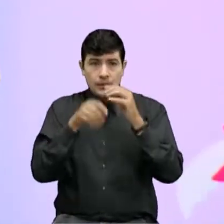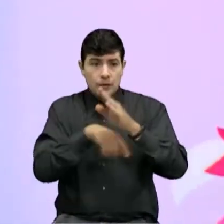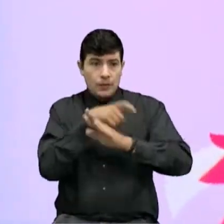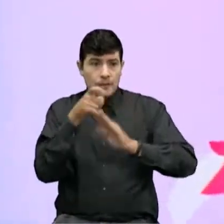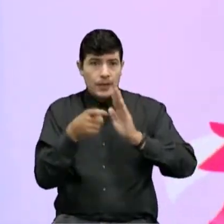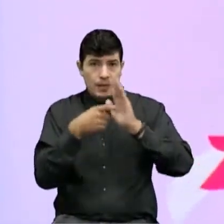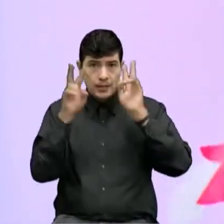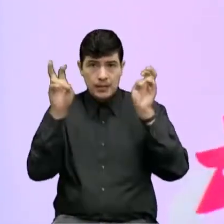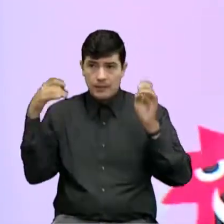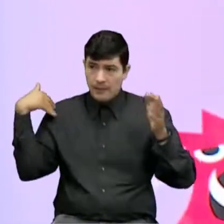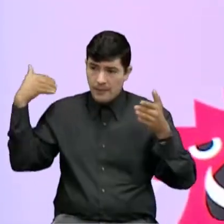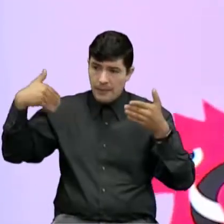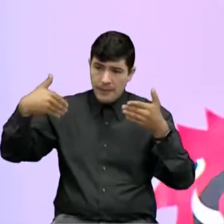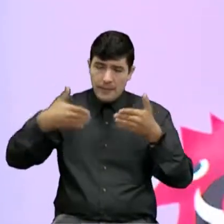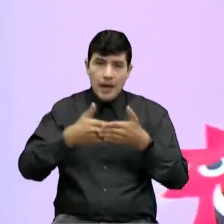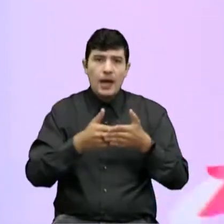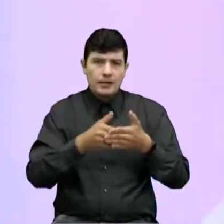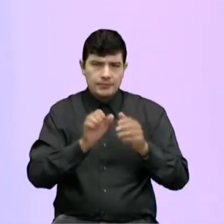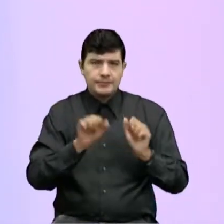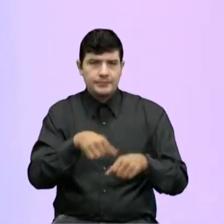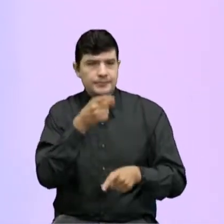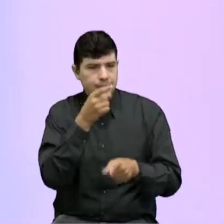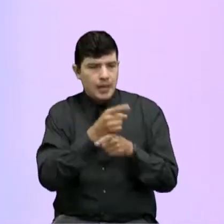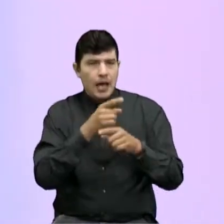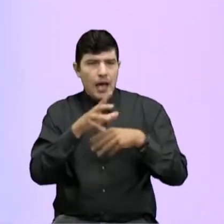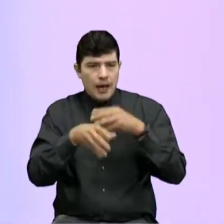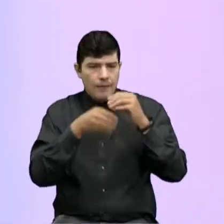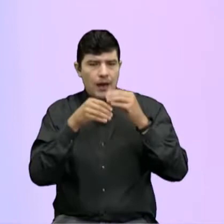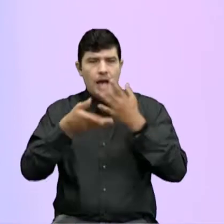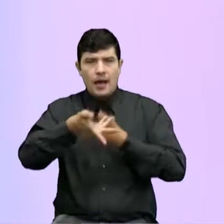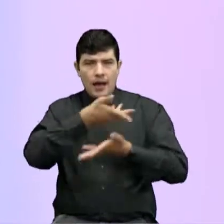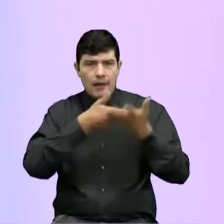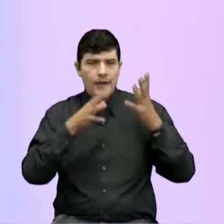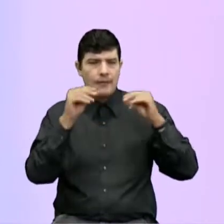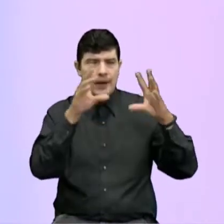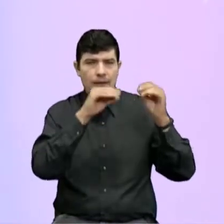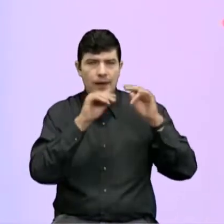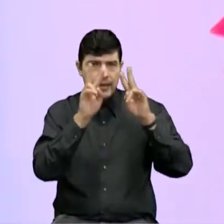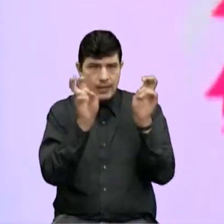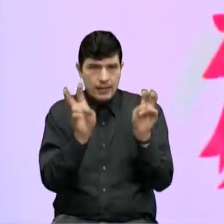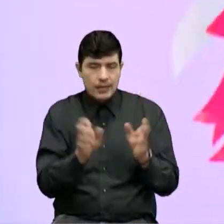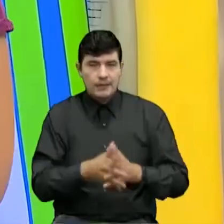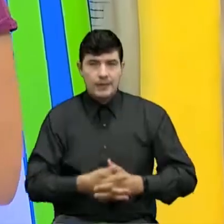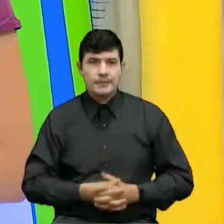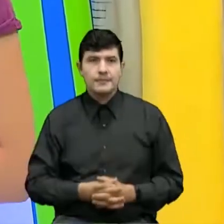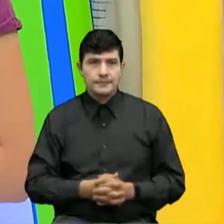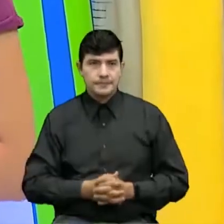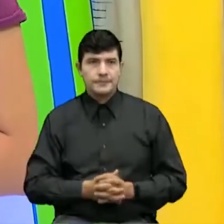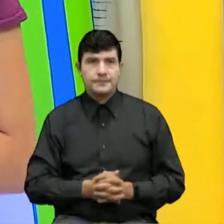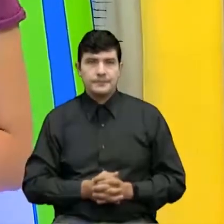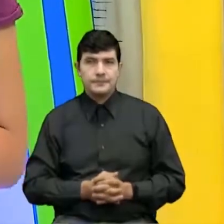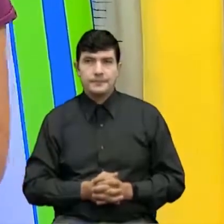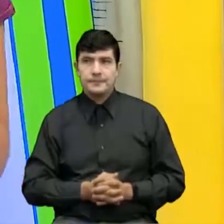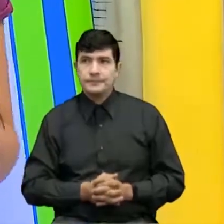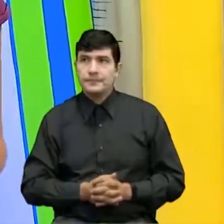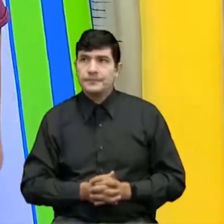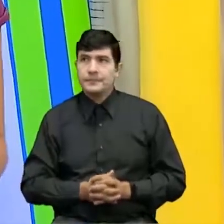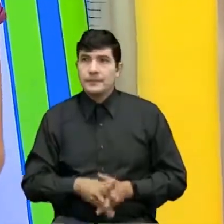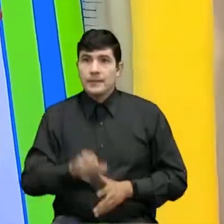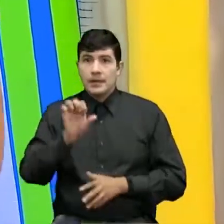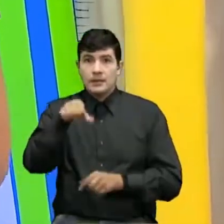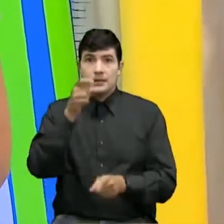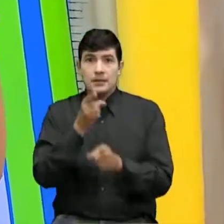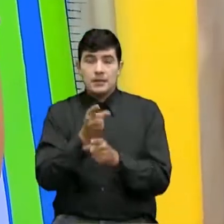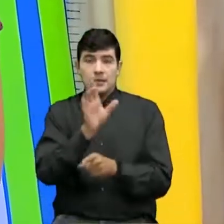ya hemos venido trabajando en todo el programa del día de hoy, referente, okay, pues a la exclusión y a la discriminación. Discriminación. Entonces los niños de quinto